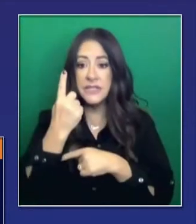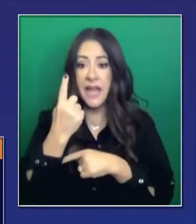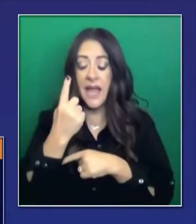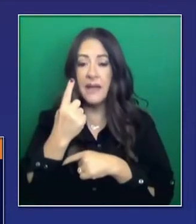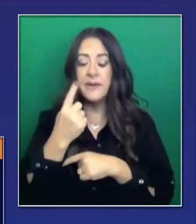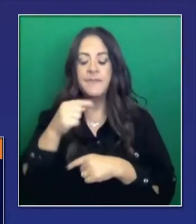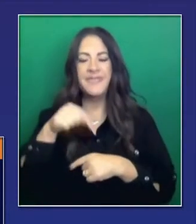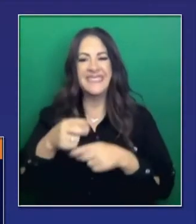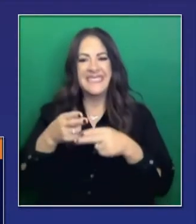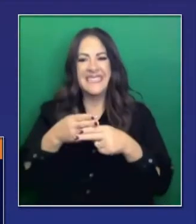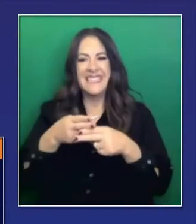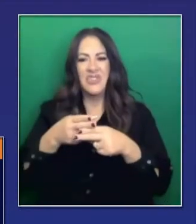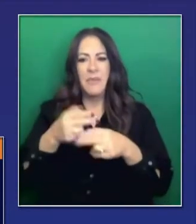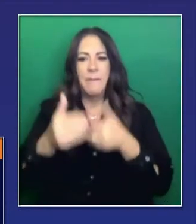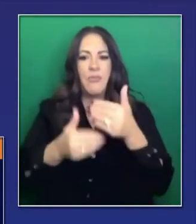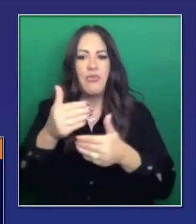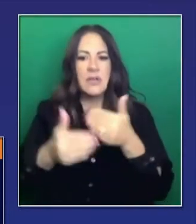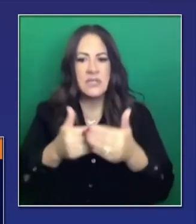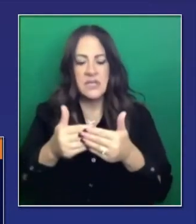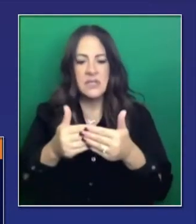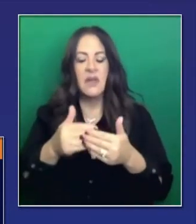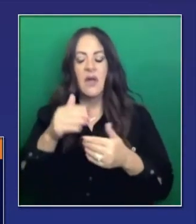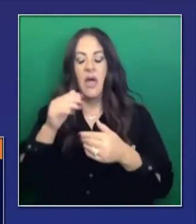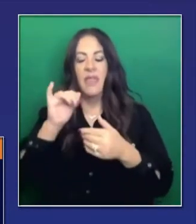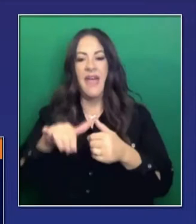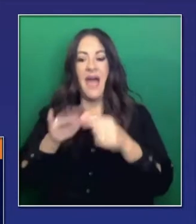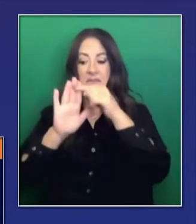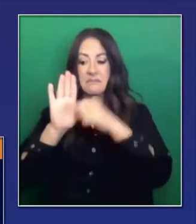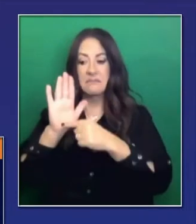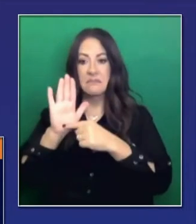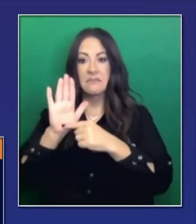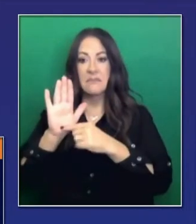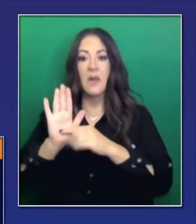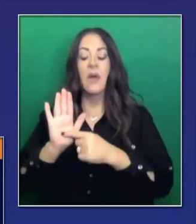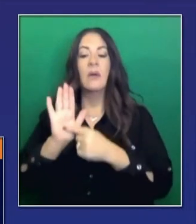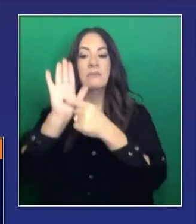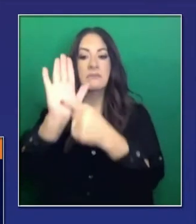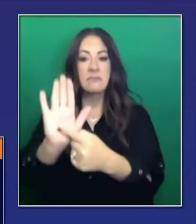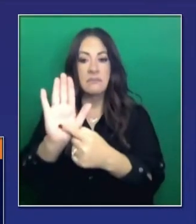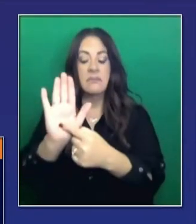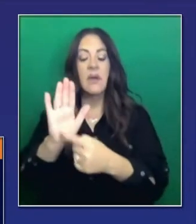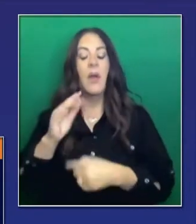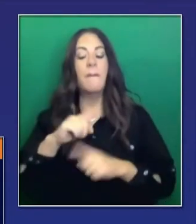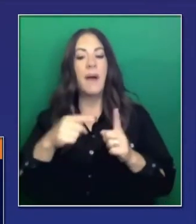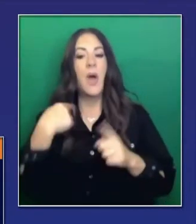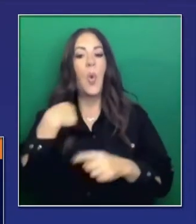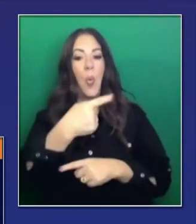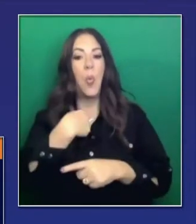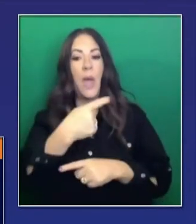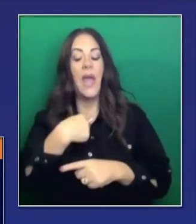un proceso itinerante. Esto es lo que estamos difundiendo, pero seguiremos trabajando juntos,